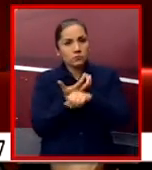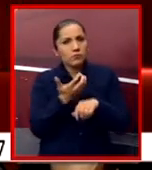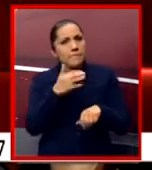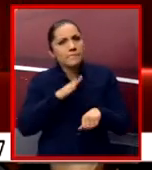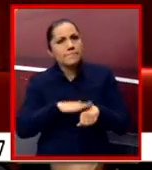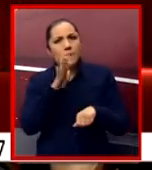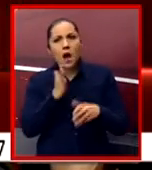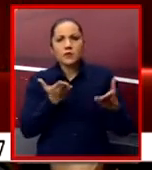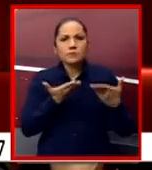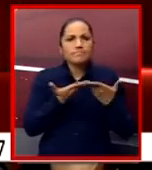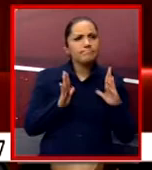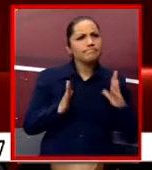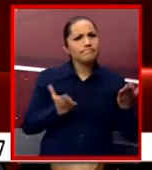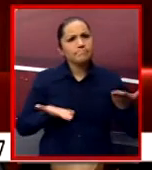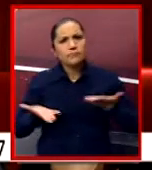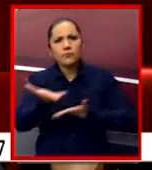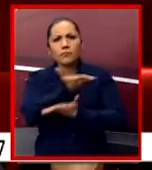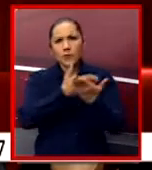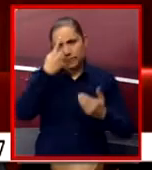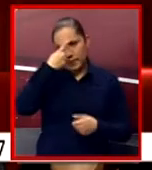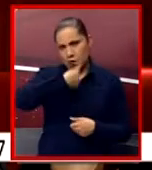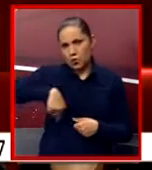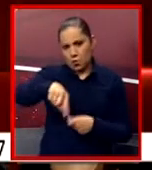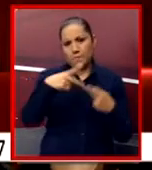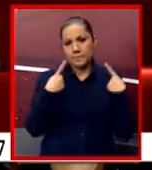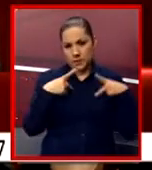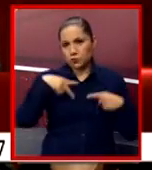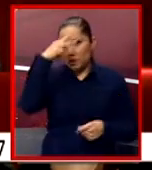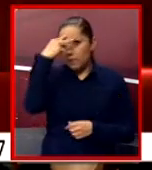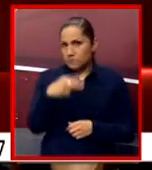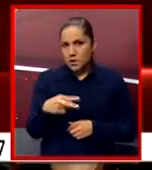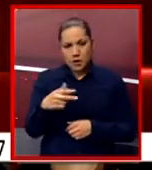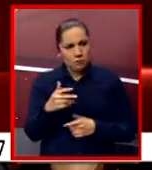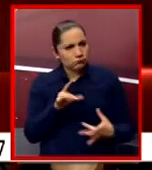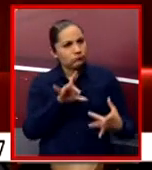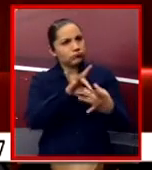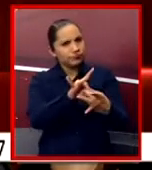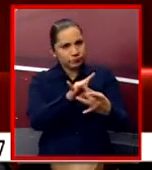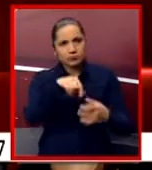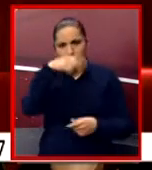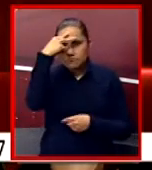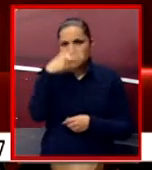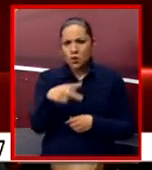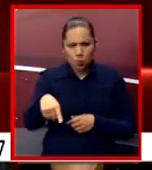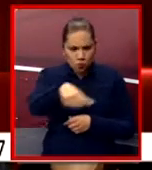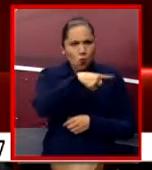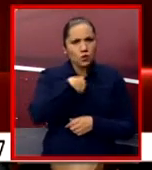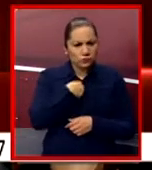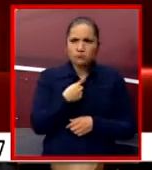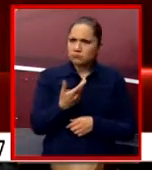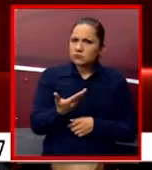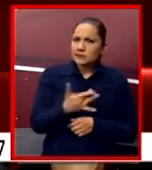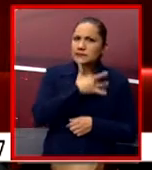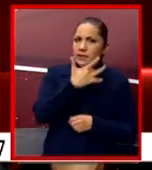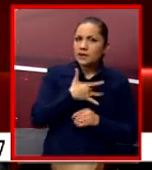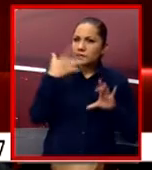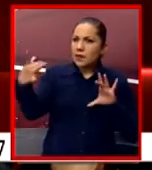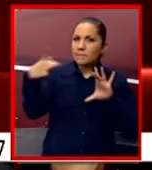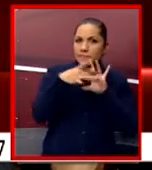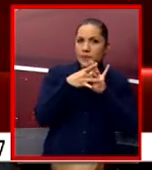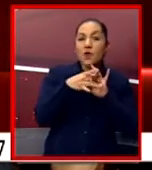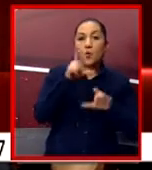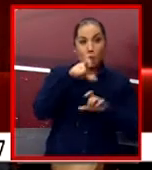abierta a estar cerca de nosotros y cerca de México. Y lo sentimos cuando vamos al